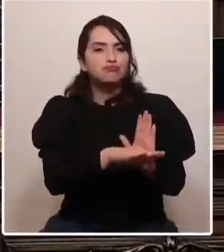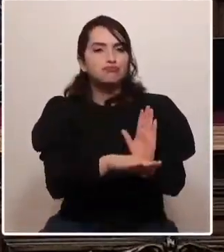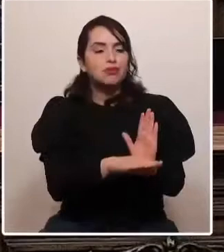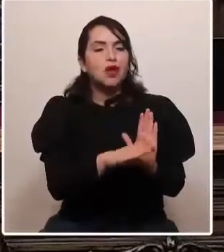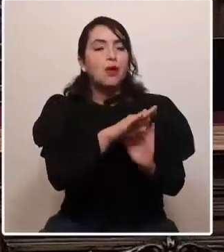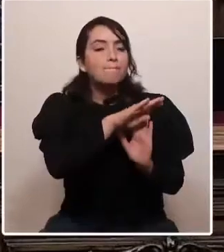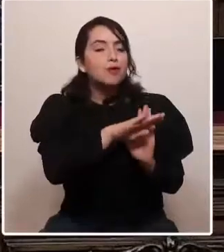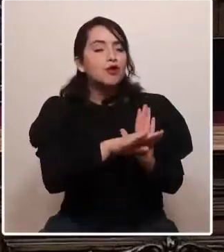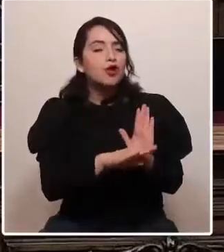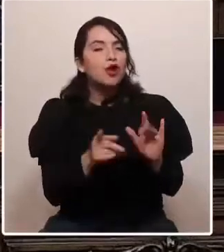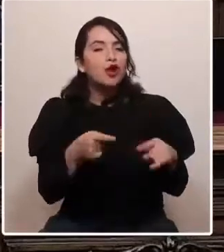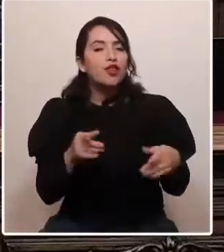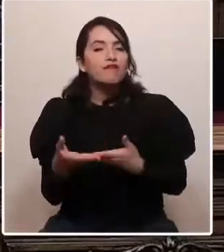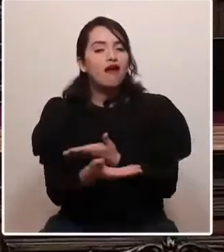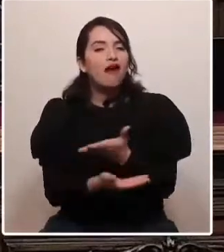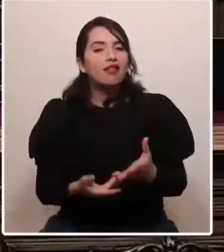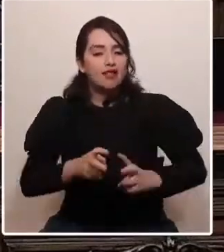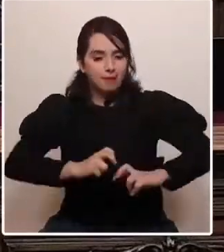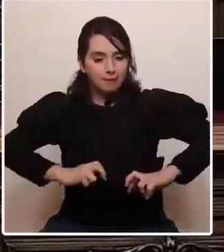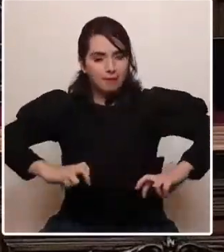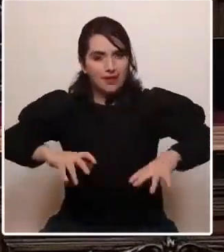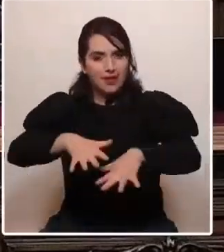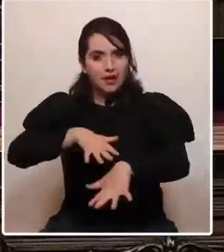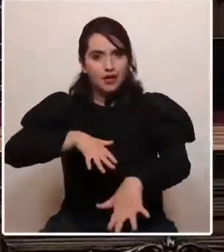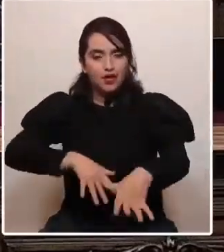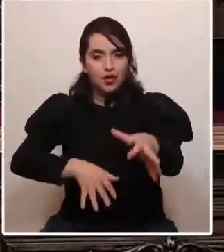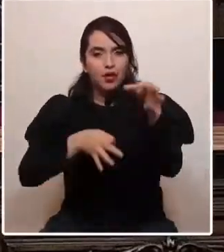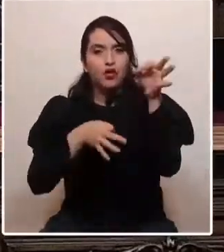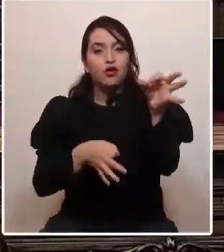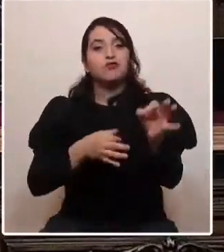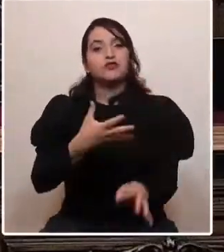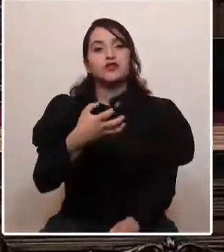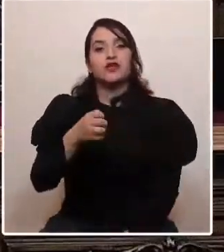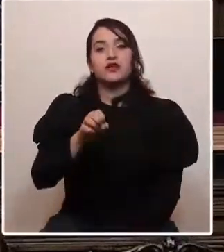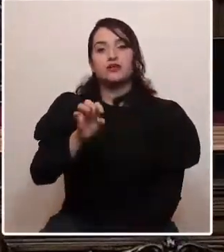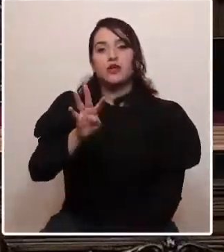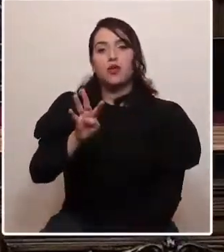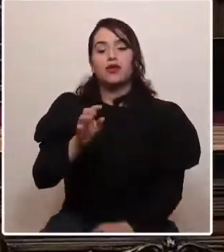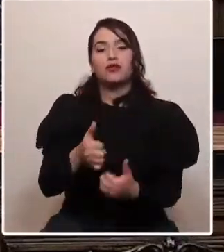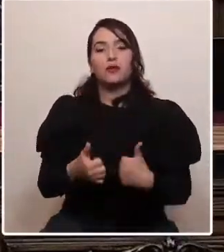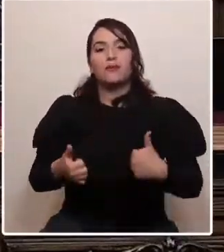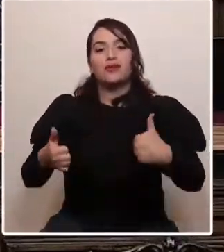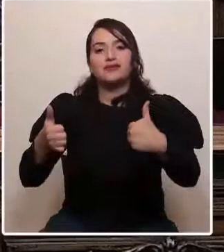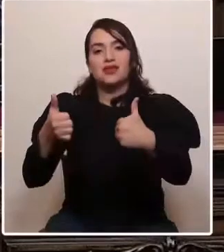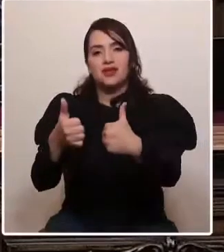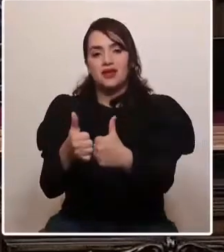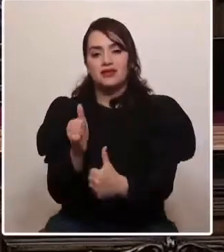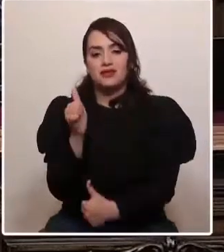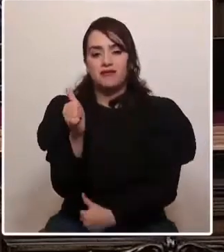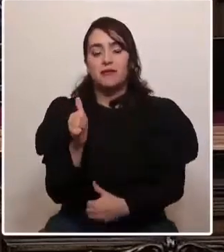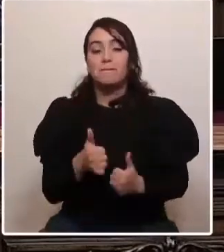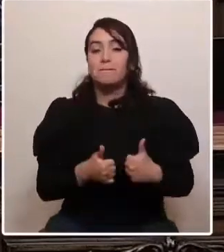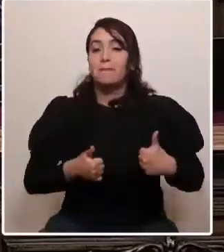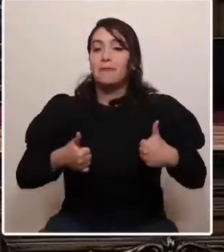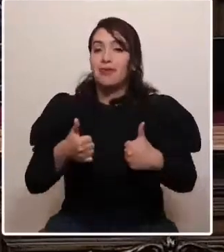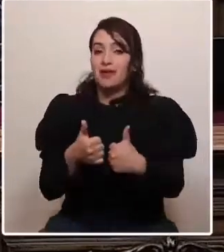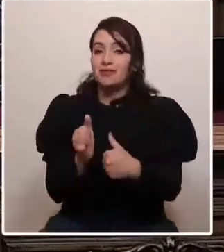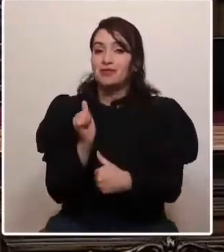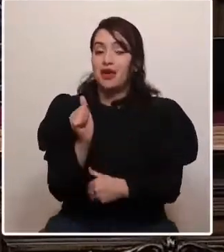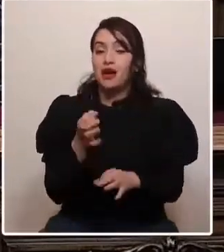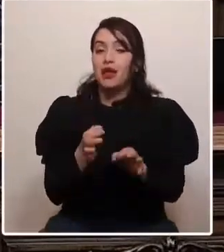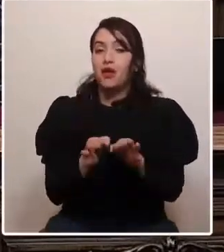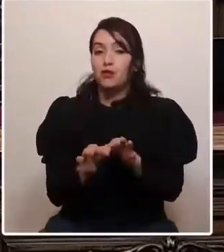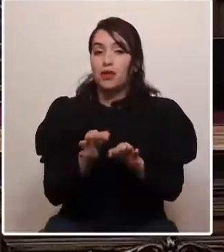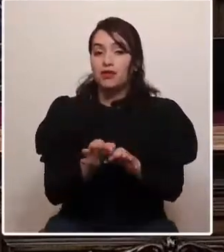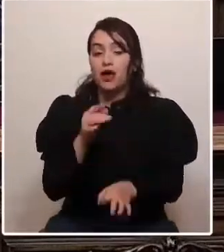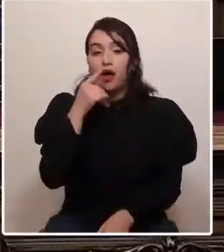de debate y deliberación en el Pleno contenido en el oficio 504 de la mesa directiva. 2. La mesa recomienda a las y los